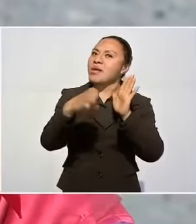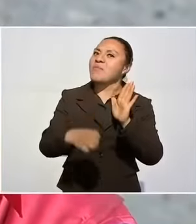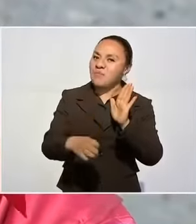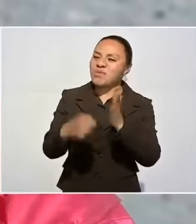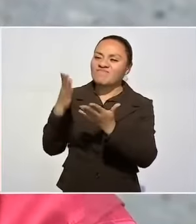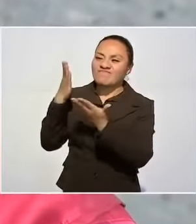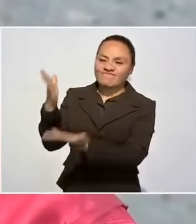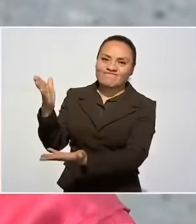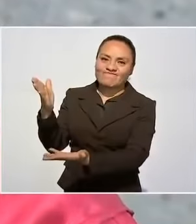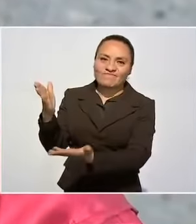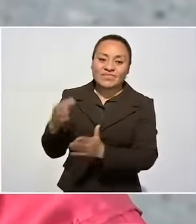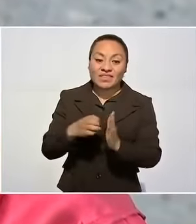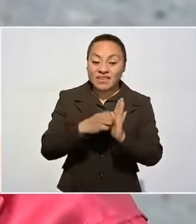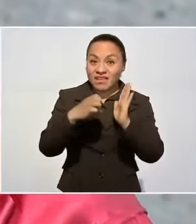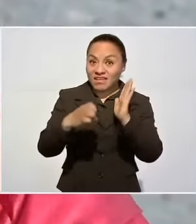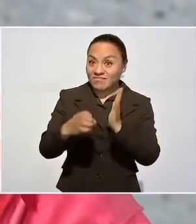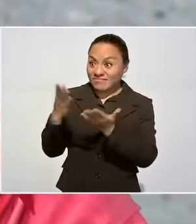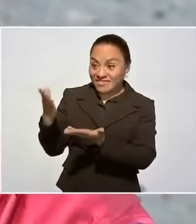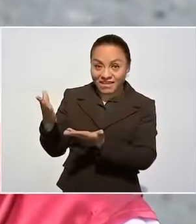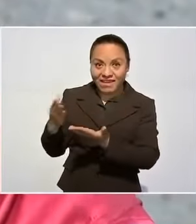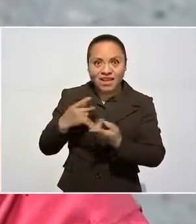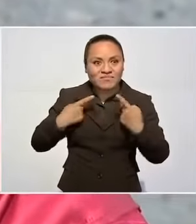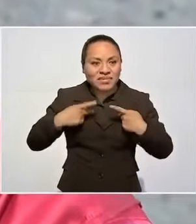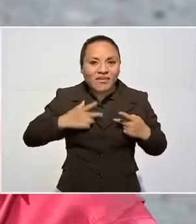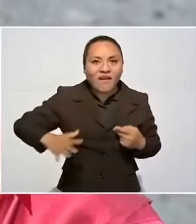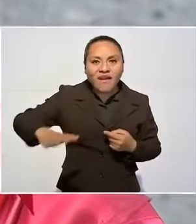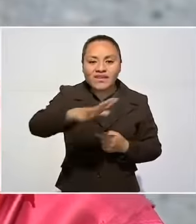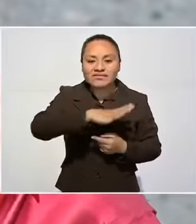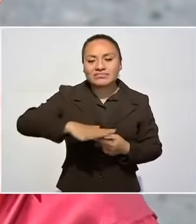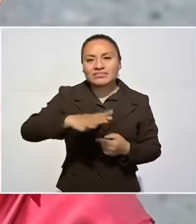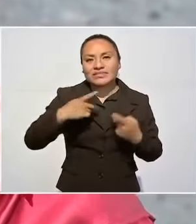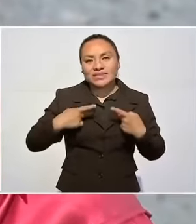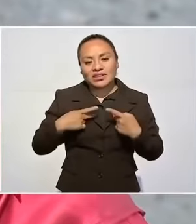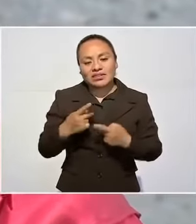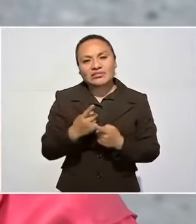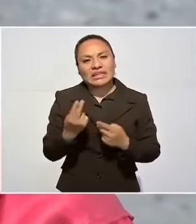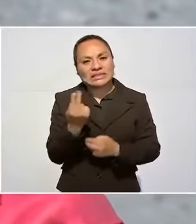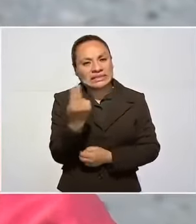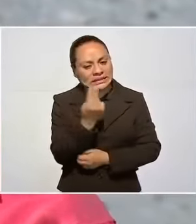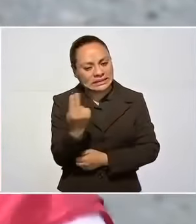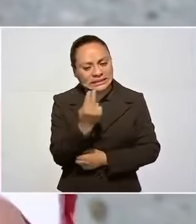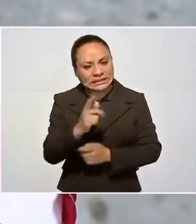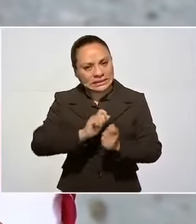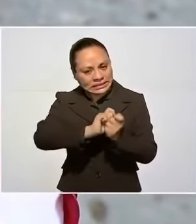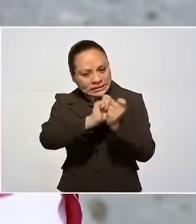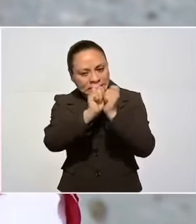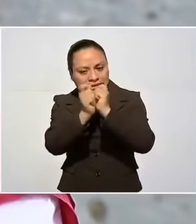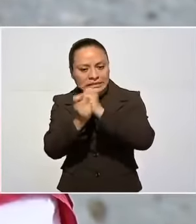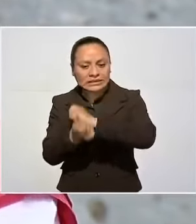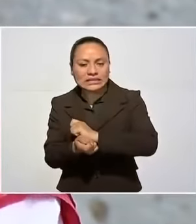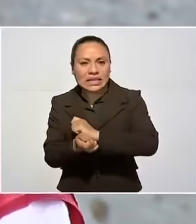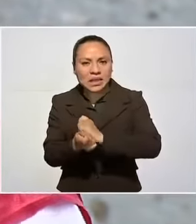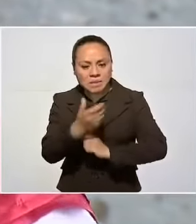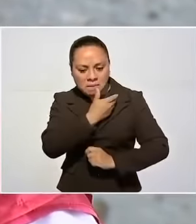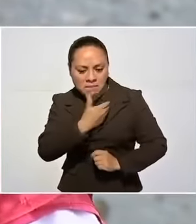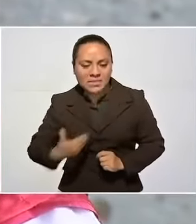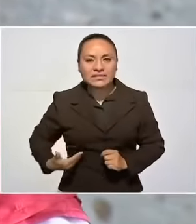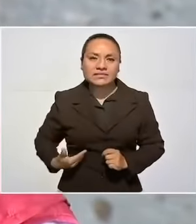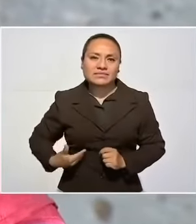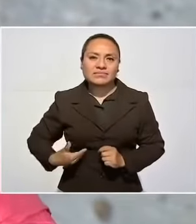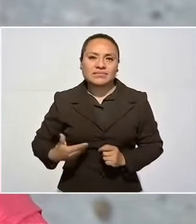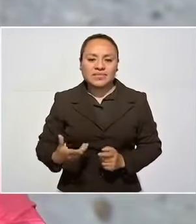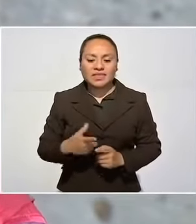Este ejemplo que hoy inspira la necesaria transformación de un régimen presidencial.